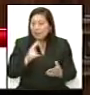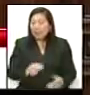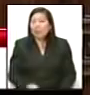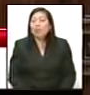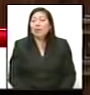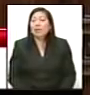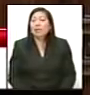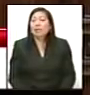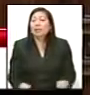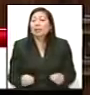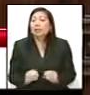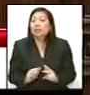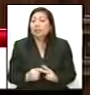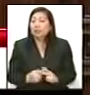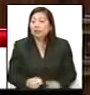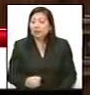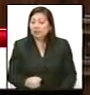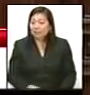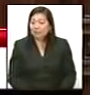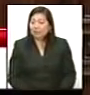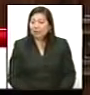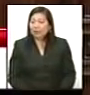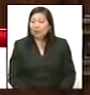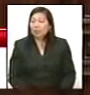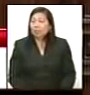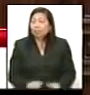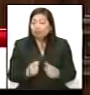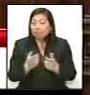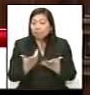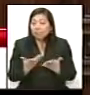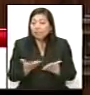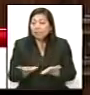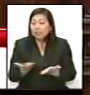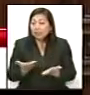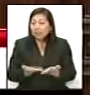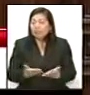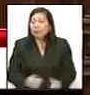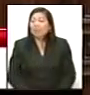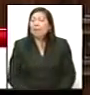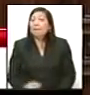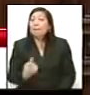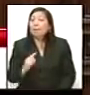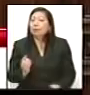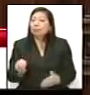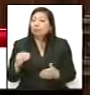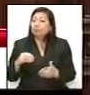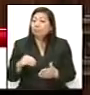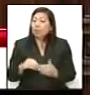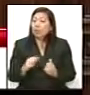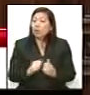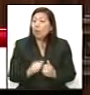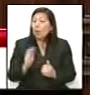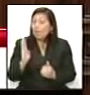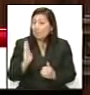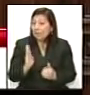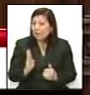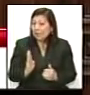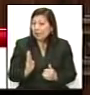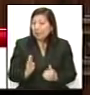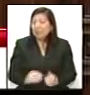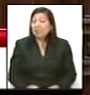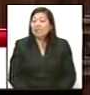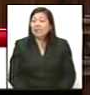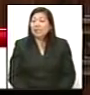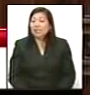se tiene una iniciativa de Odebrecht. Odebrecht descubre que la solución para la integración con Brasil y todo el rollo que